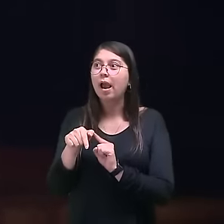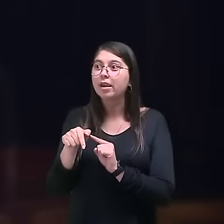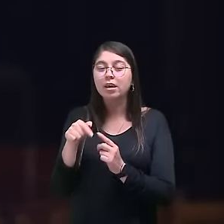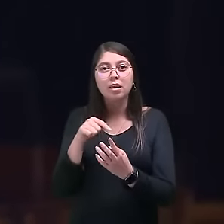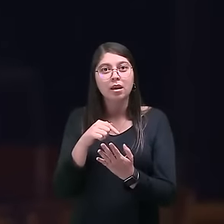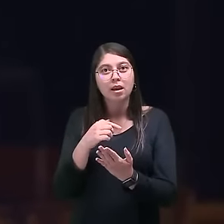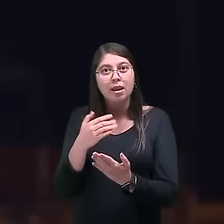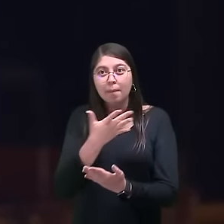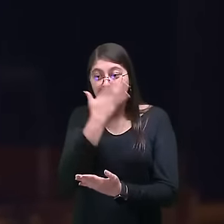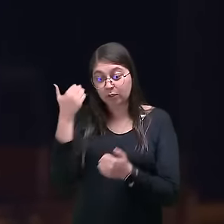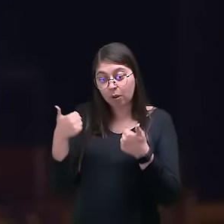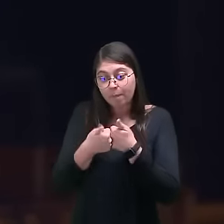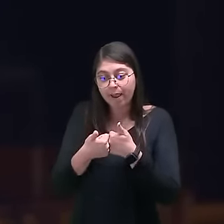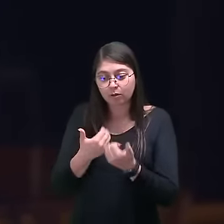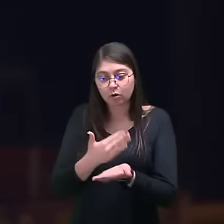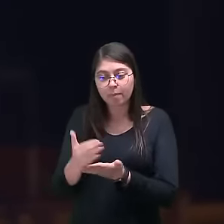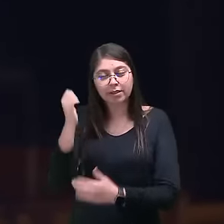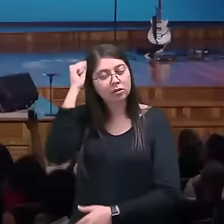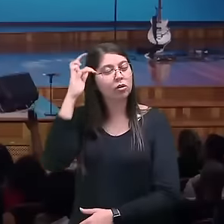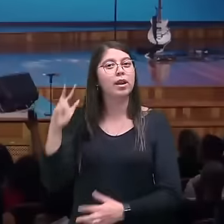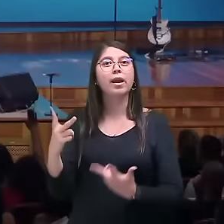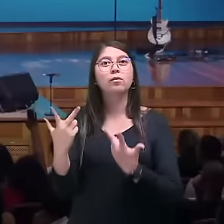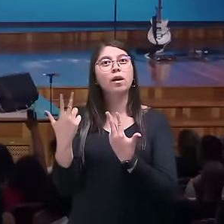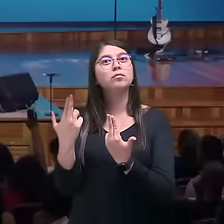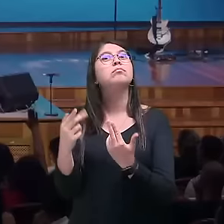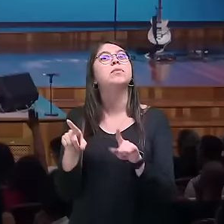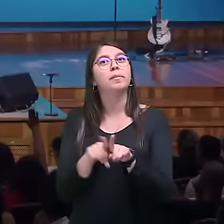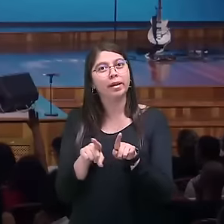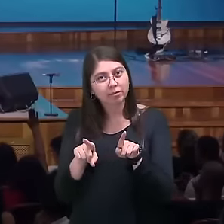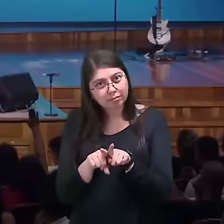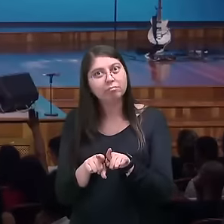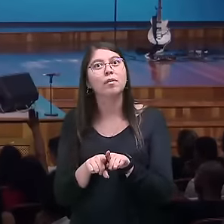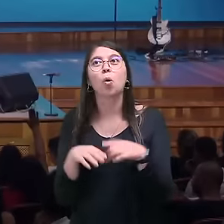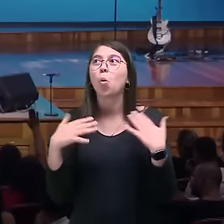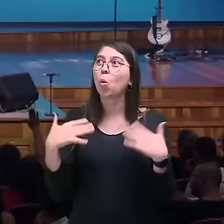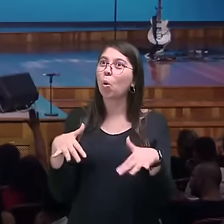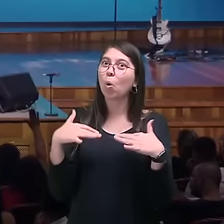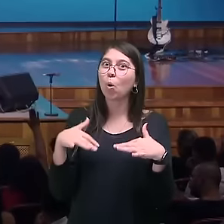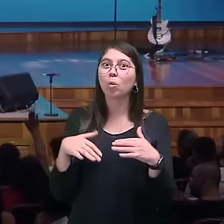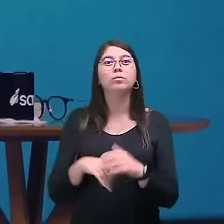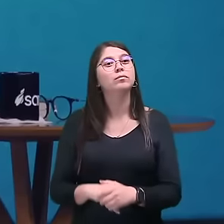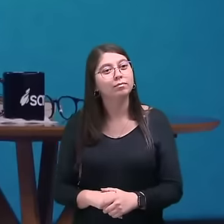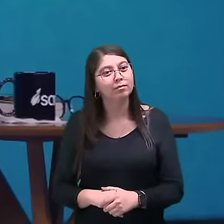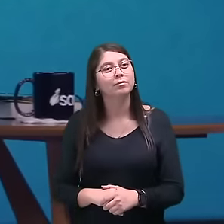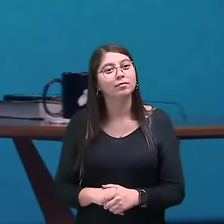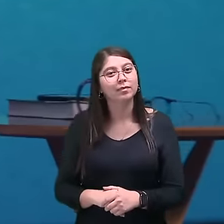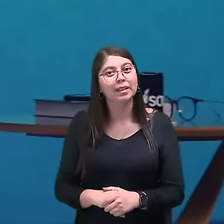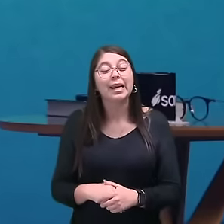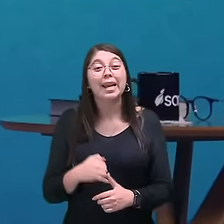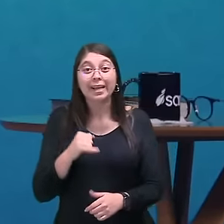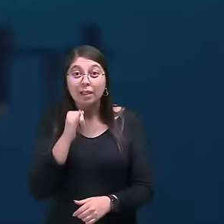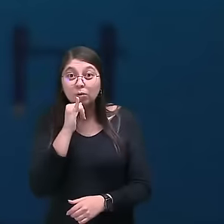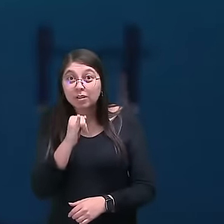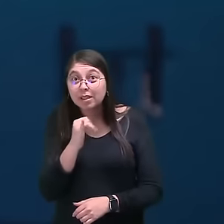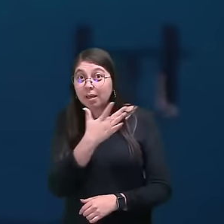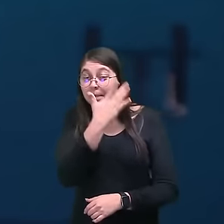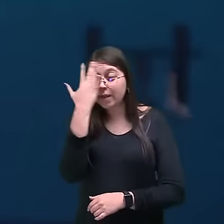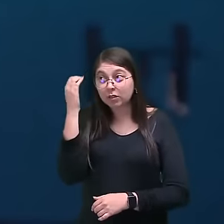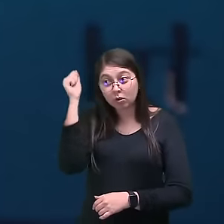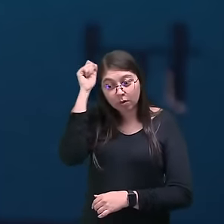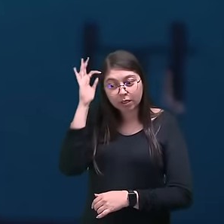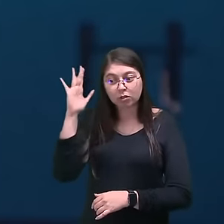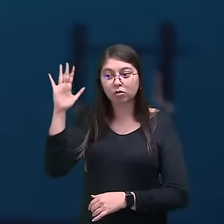No, no, no, no, usted no pegó. Ay, aleluya. Cuando un soñador entra en tu geografía, él te